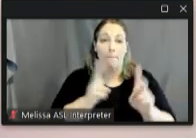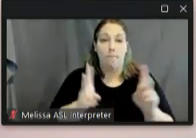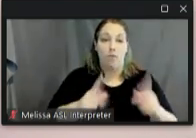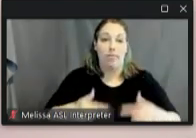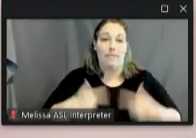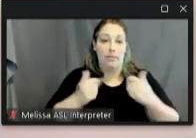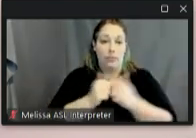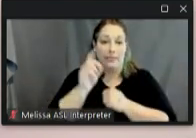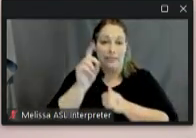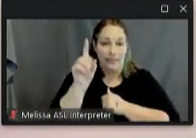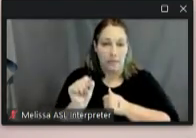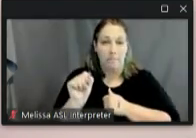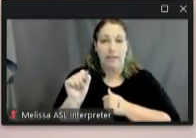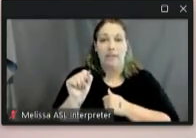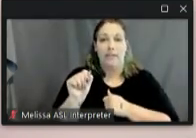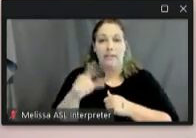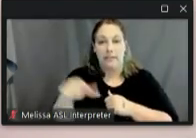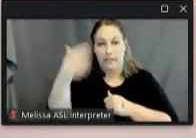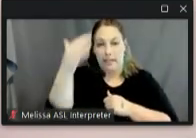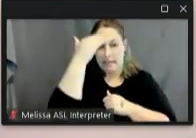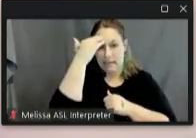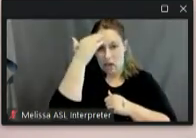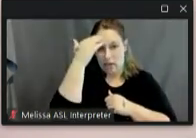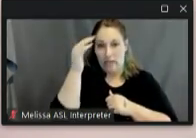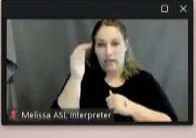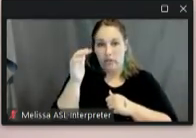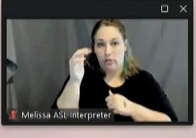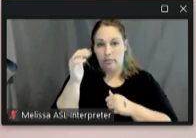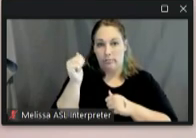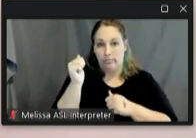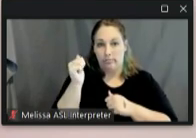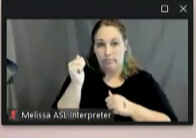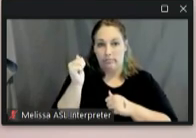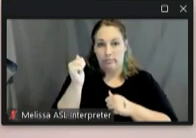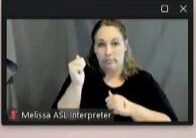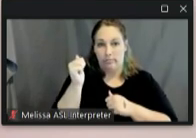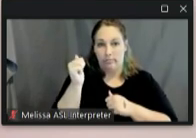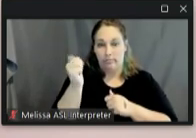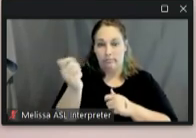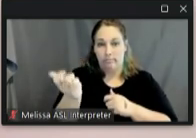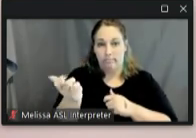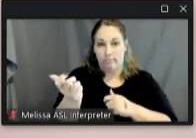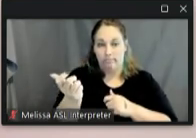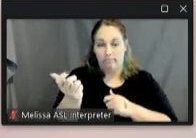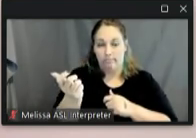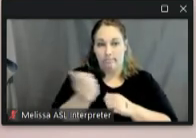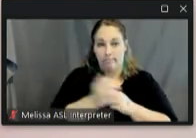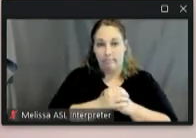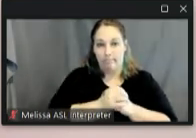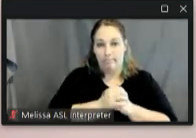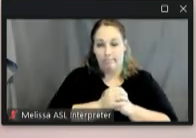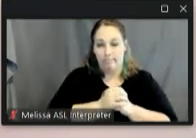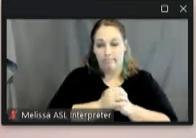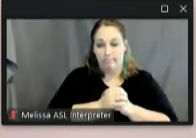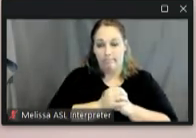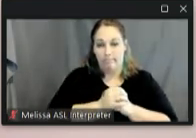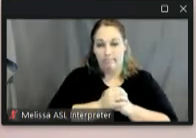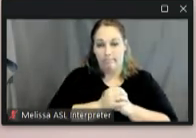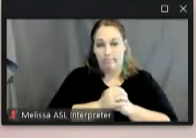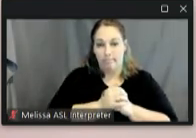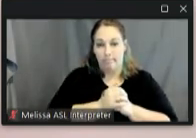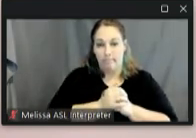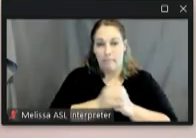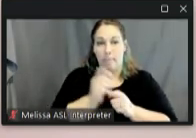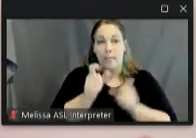parte de administraciones precedentes de los sectores que representan a las personas viviendo con discapacidad. En tal sentido, en la actual